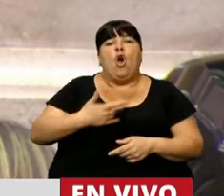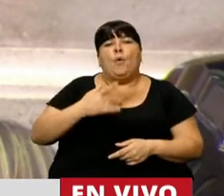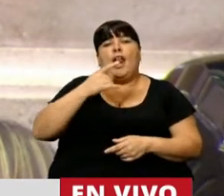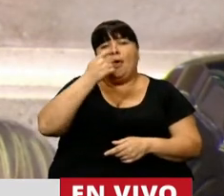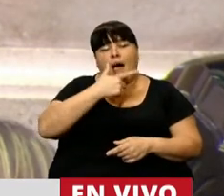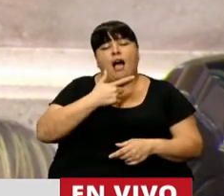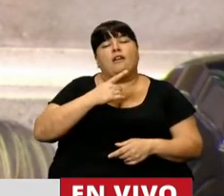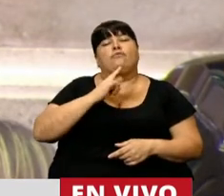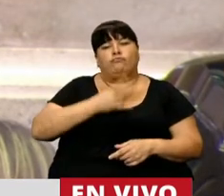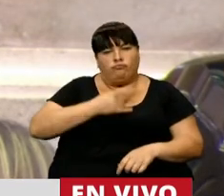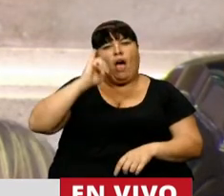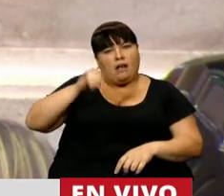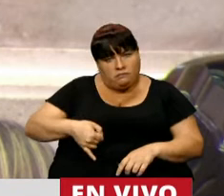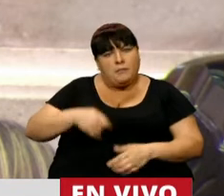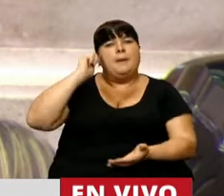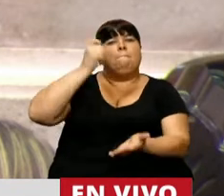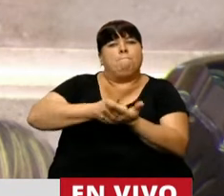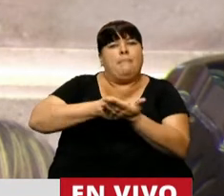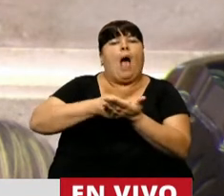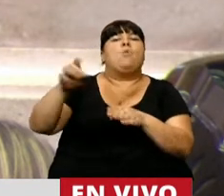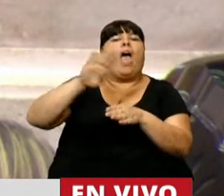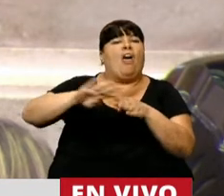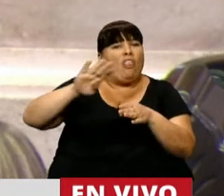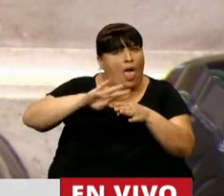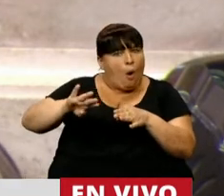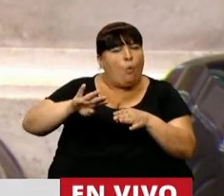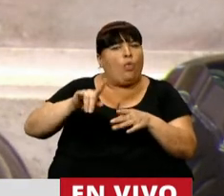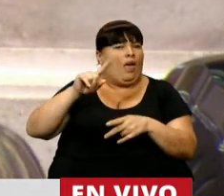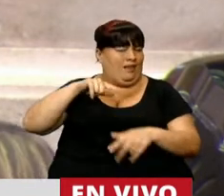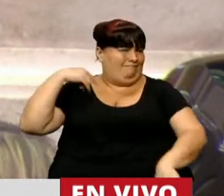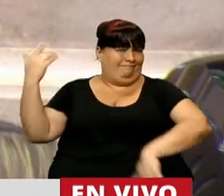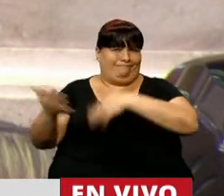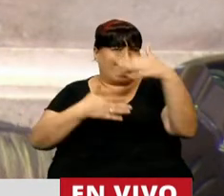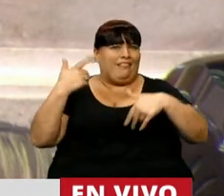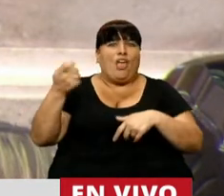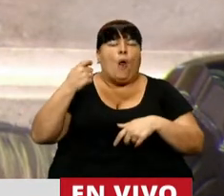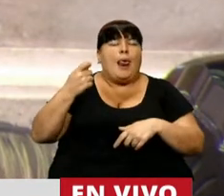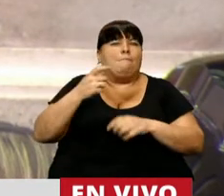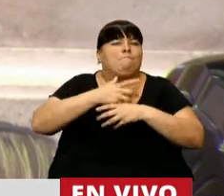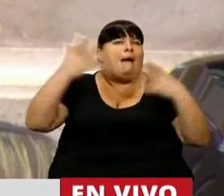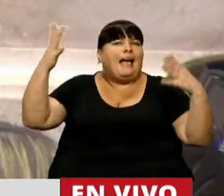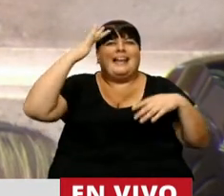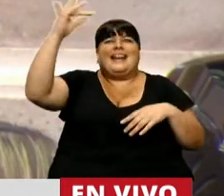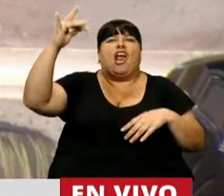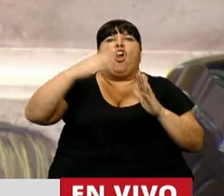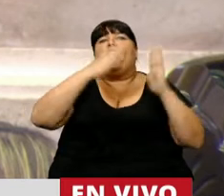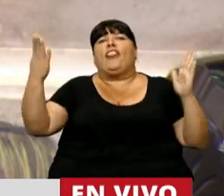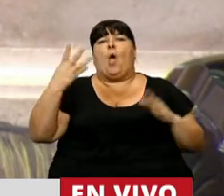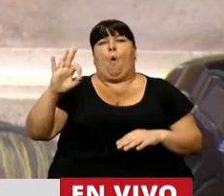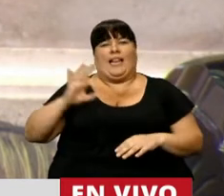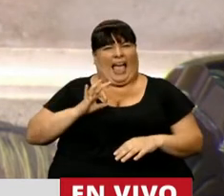cargo y pagó una reparación que fue la revolución previsional más grande de los últimos 40